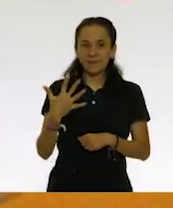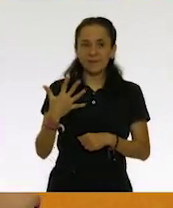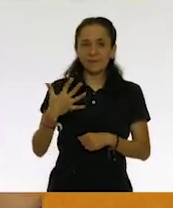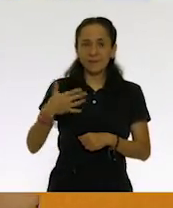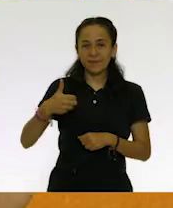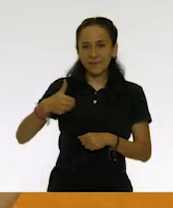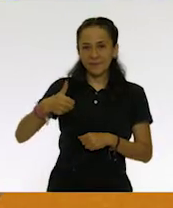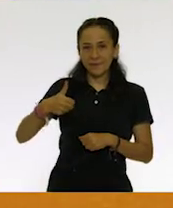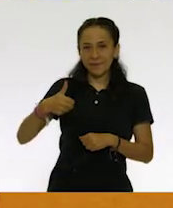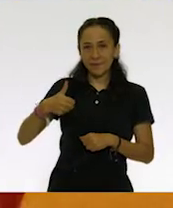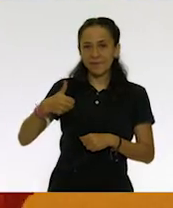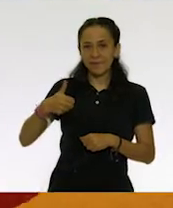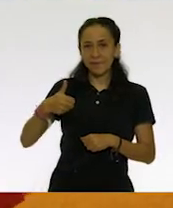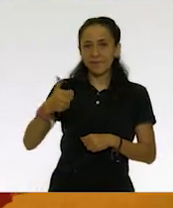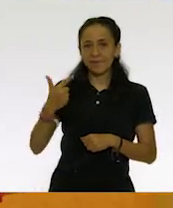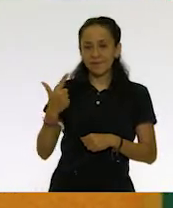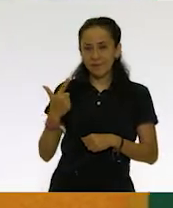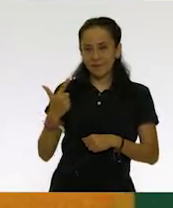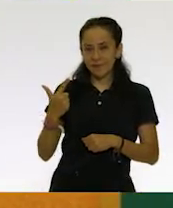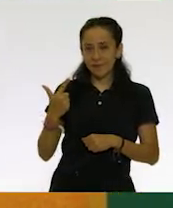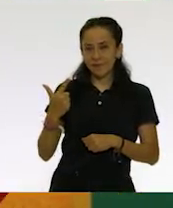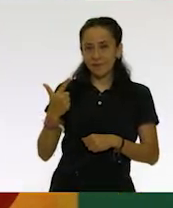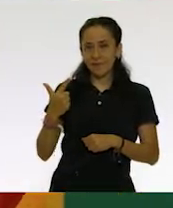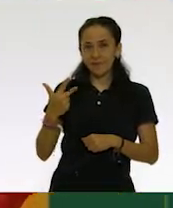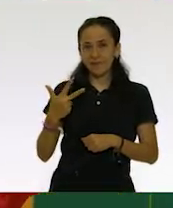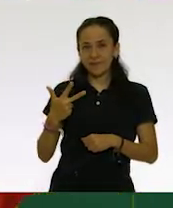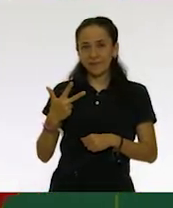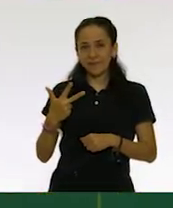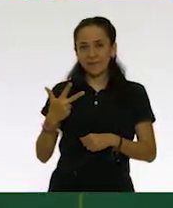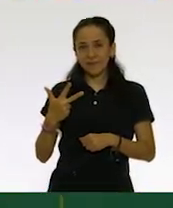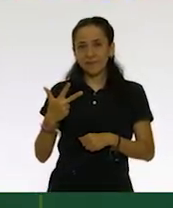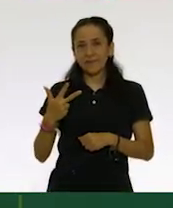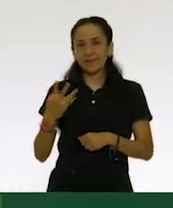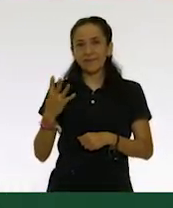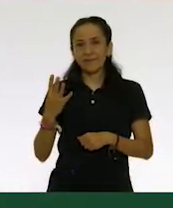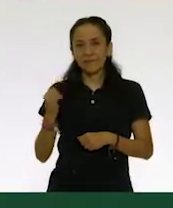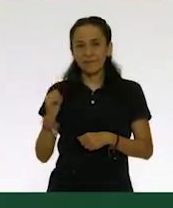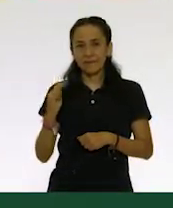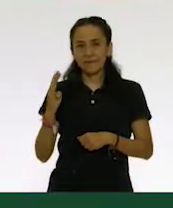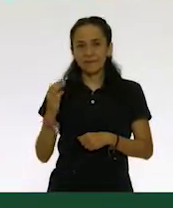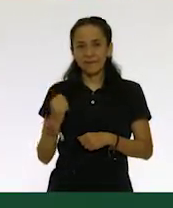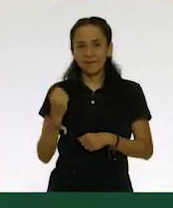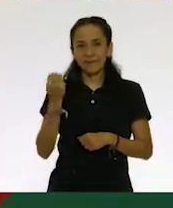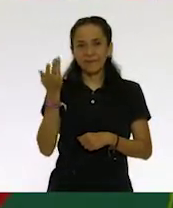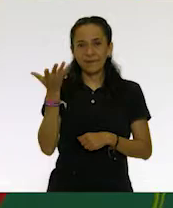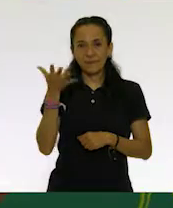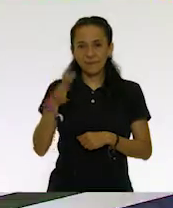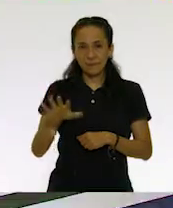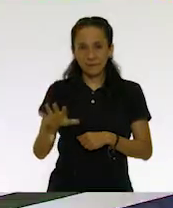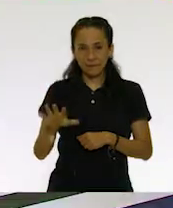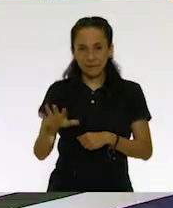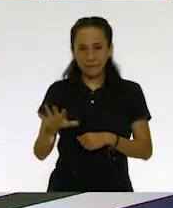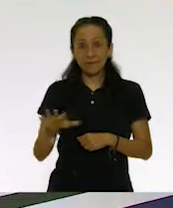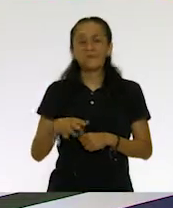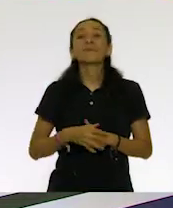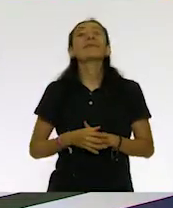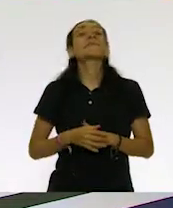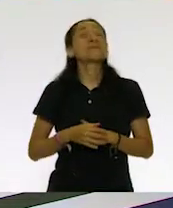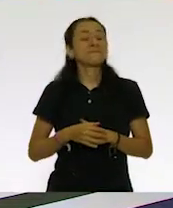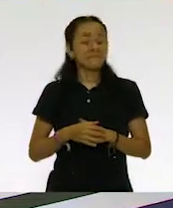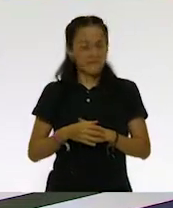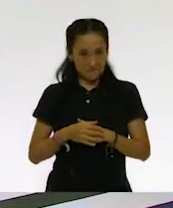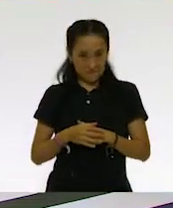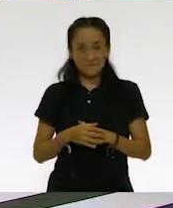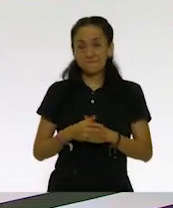4, 5, 6... 7, 8, 9 y 10. Ya